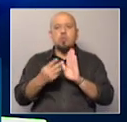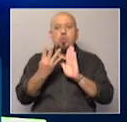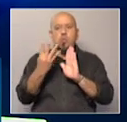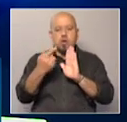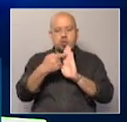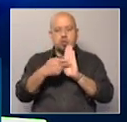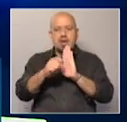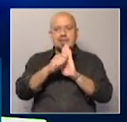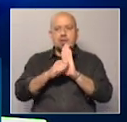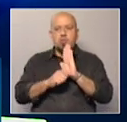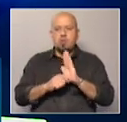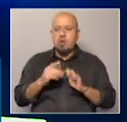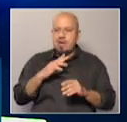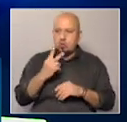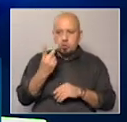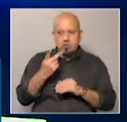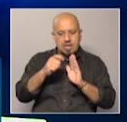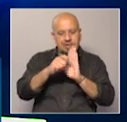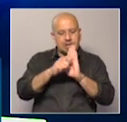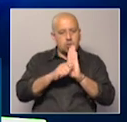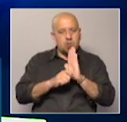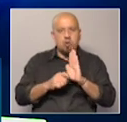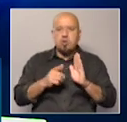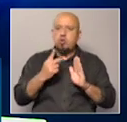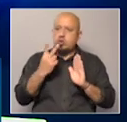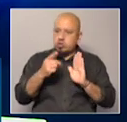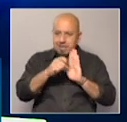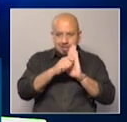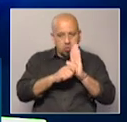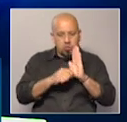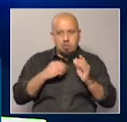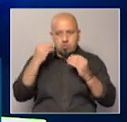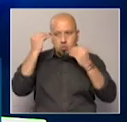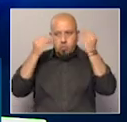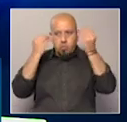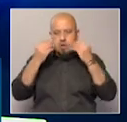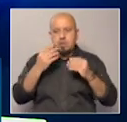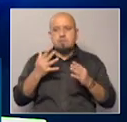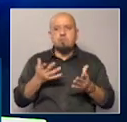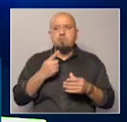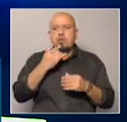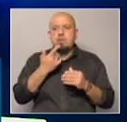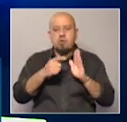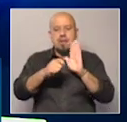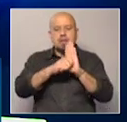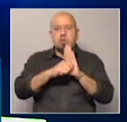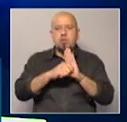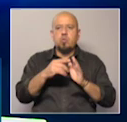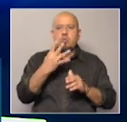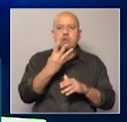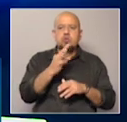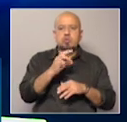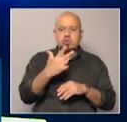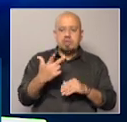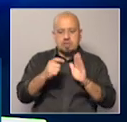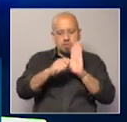artículos, pero hay dos que les preocupa a la gente que está trabajando en esta materia y a los padres. Por ejemplo, en el artículo 403 de la Ley de